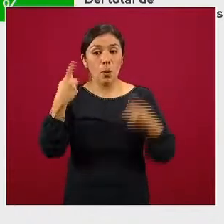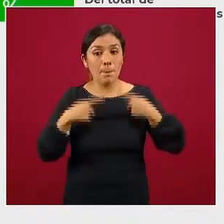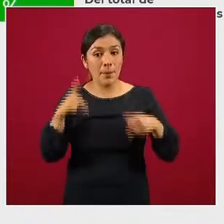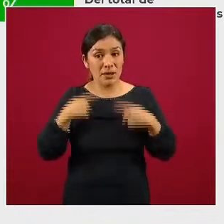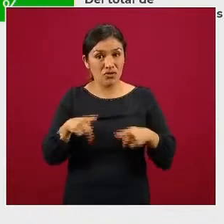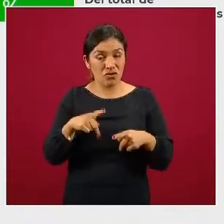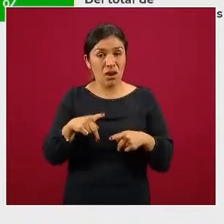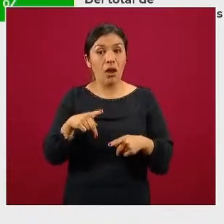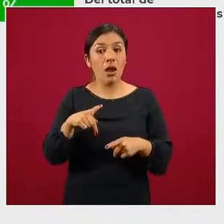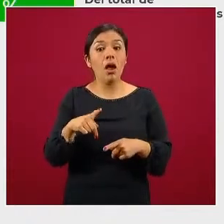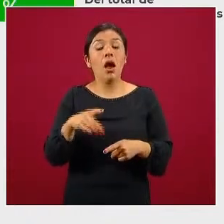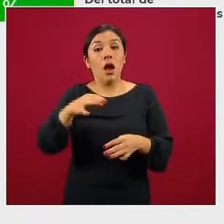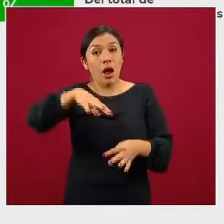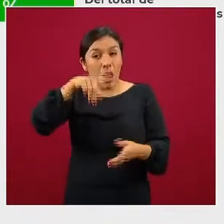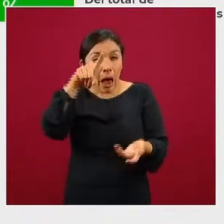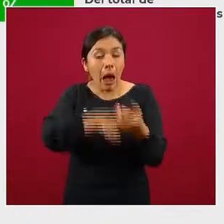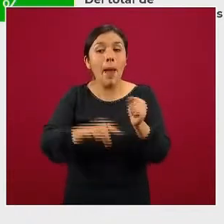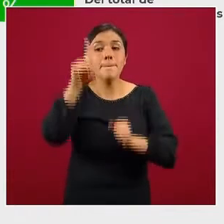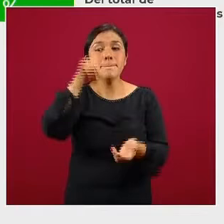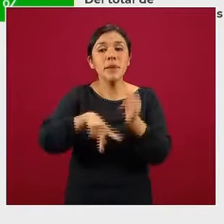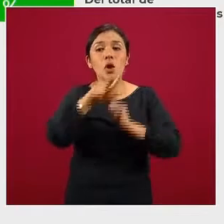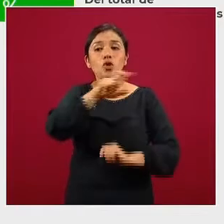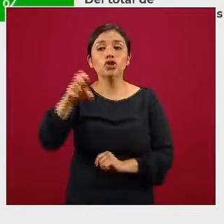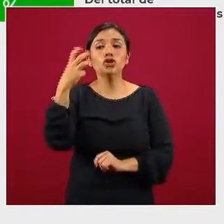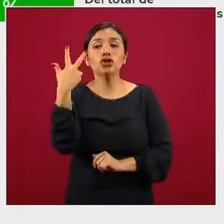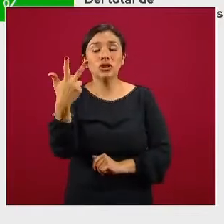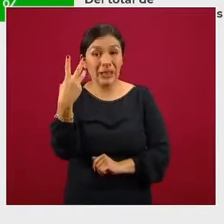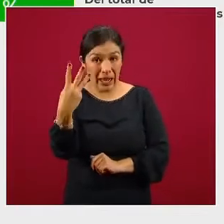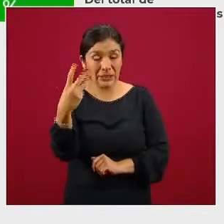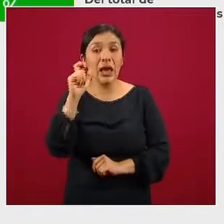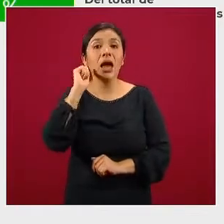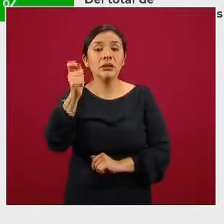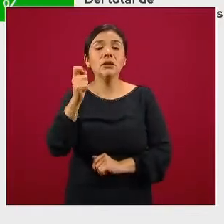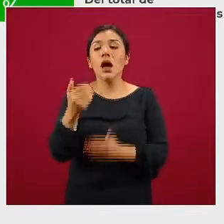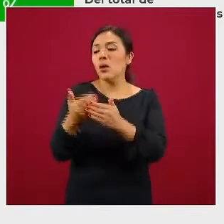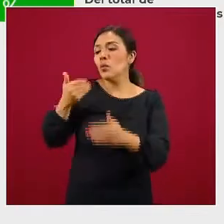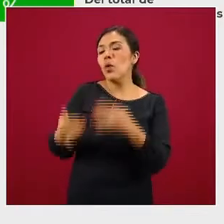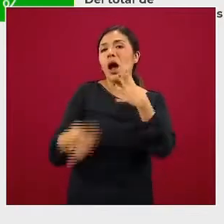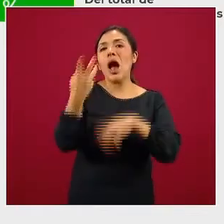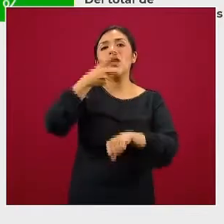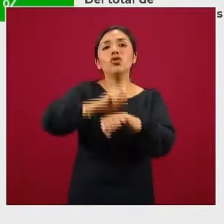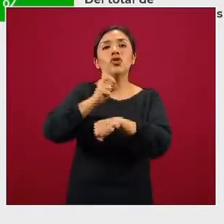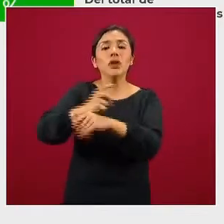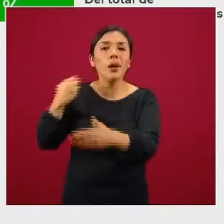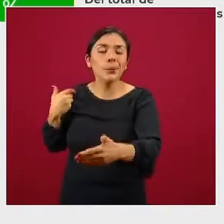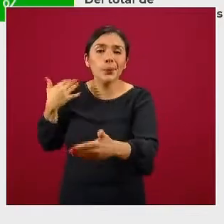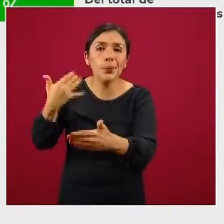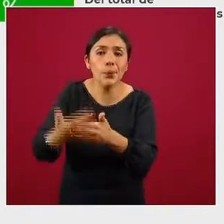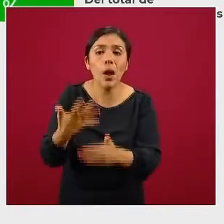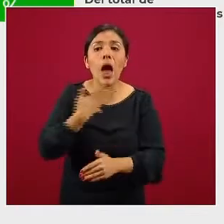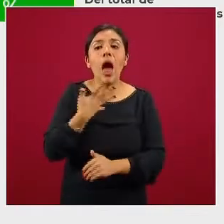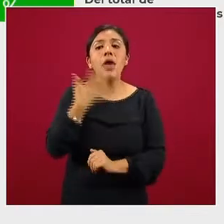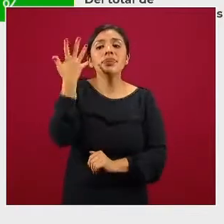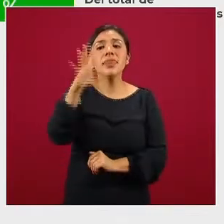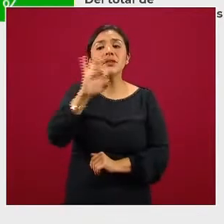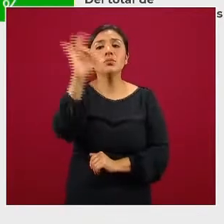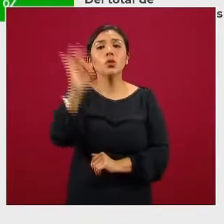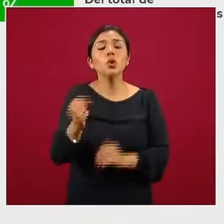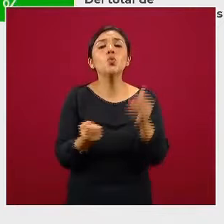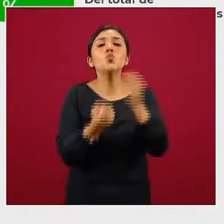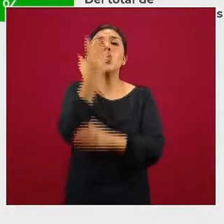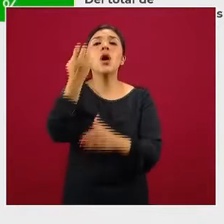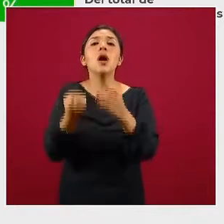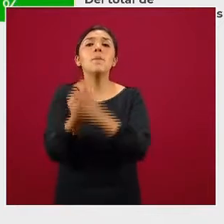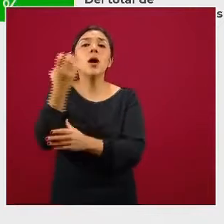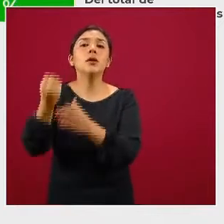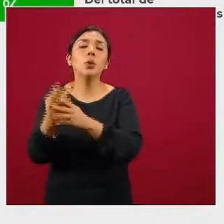10.564, 1.803 son de los últimos 14 días y tiene 10% de casos nuevos, de